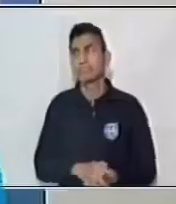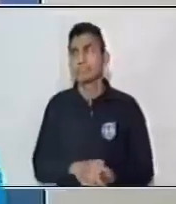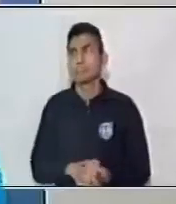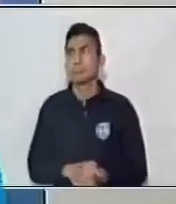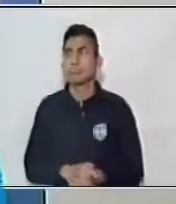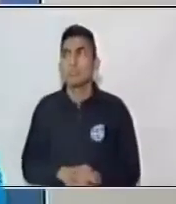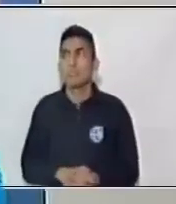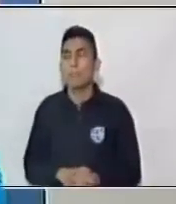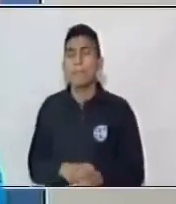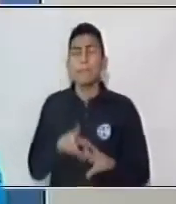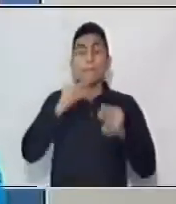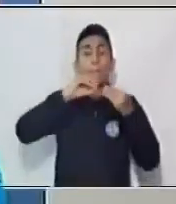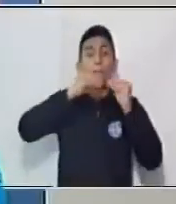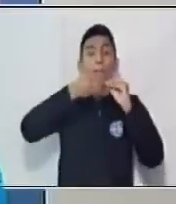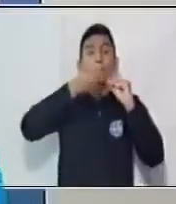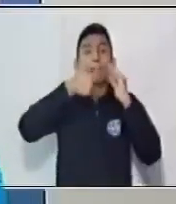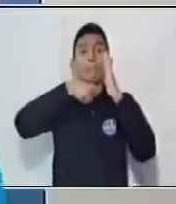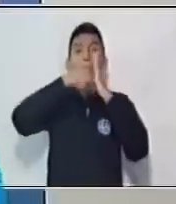se repite